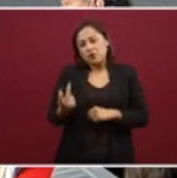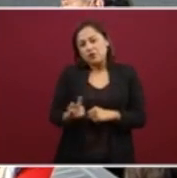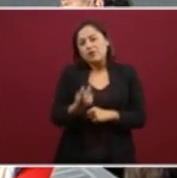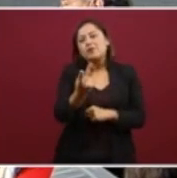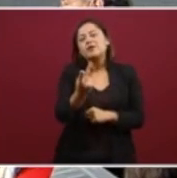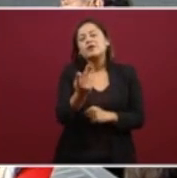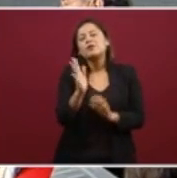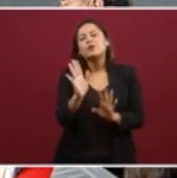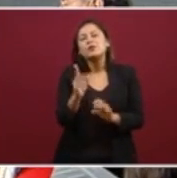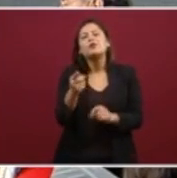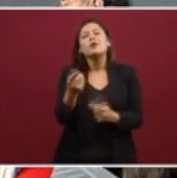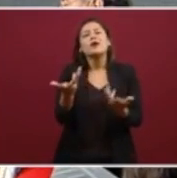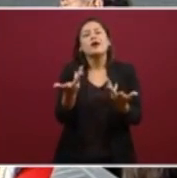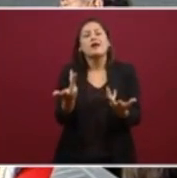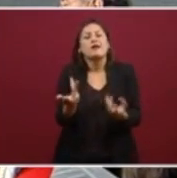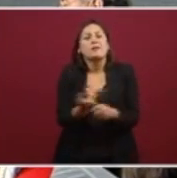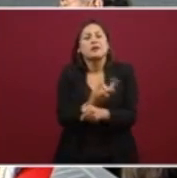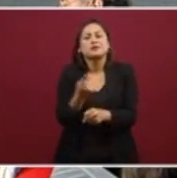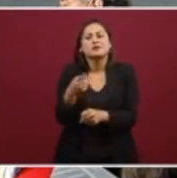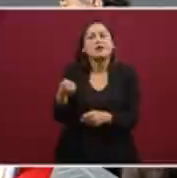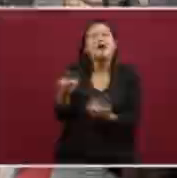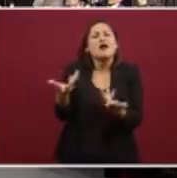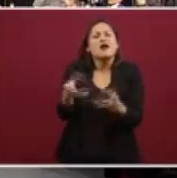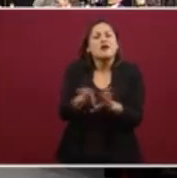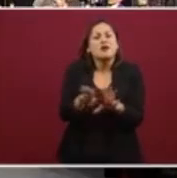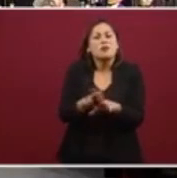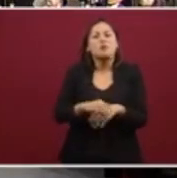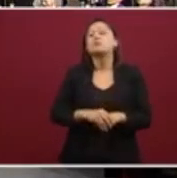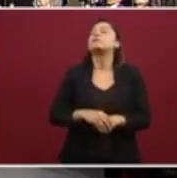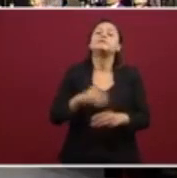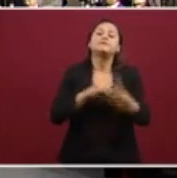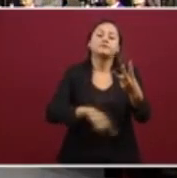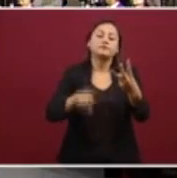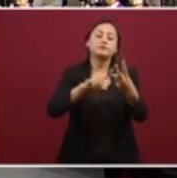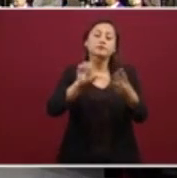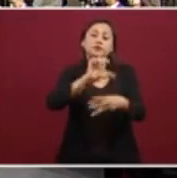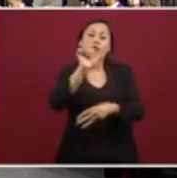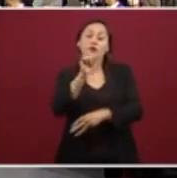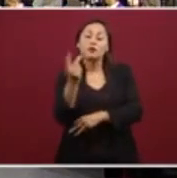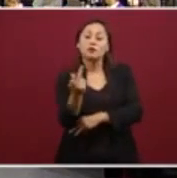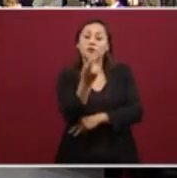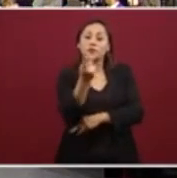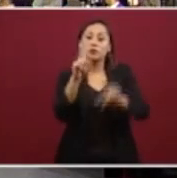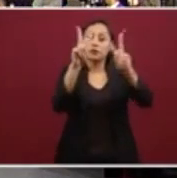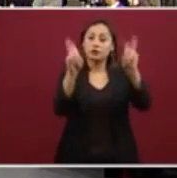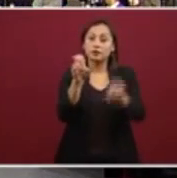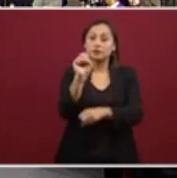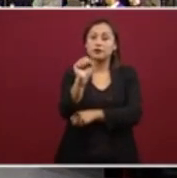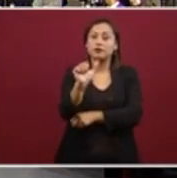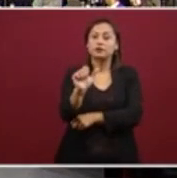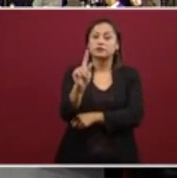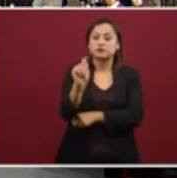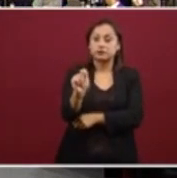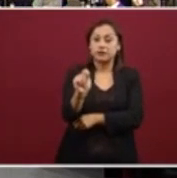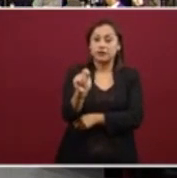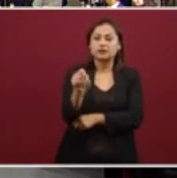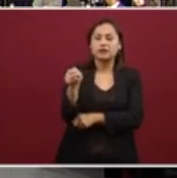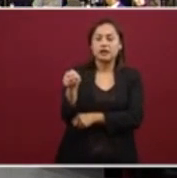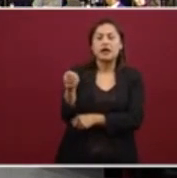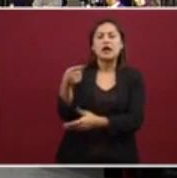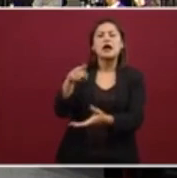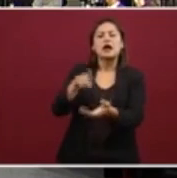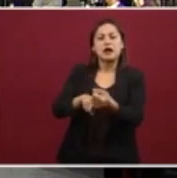van a hacer. Y la otra, en referencia al SAT. De acuerdo a las facultades que tiene el SAT, entre ellas se encuentra el de recaudar